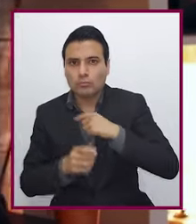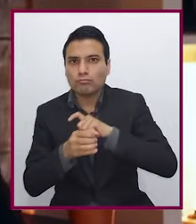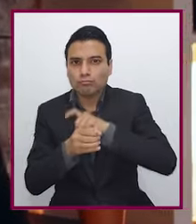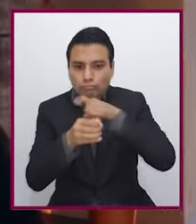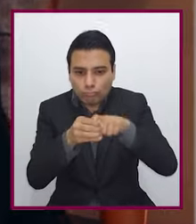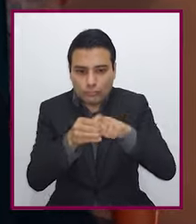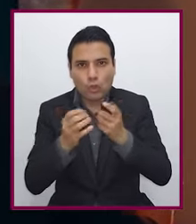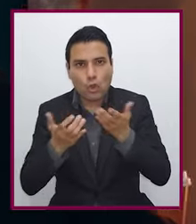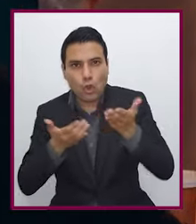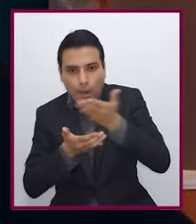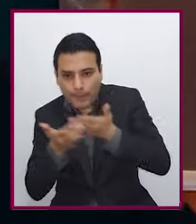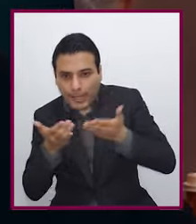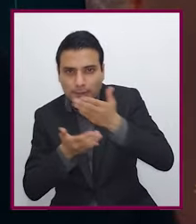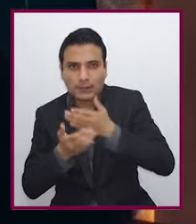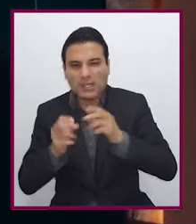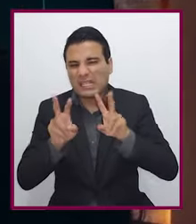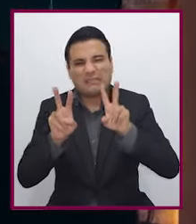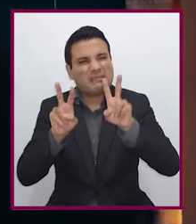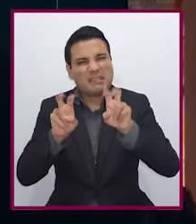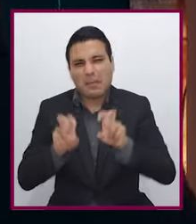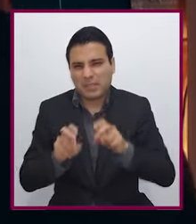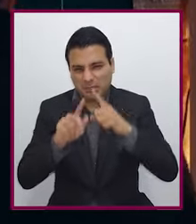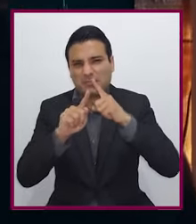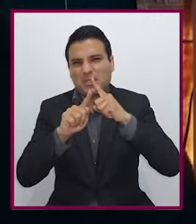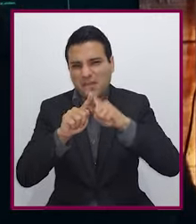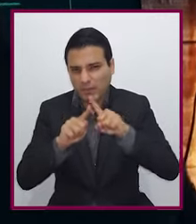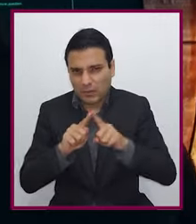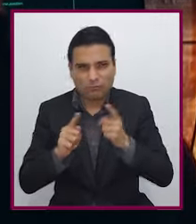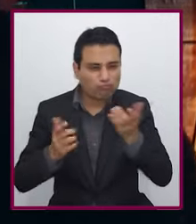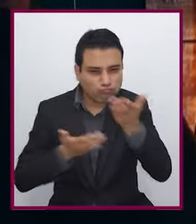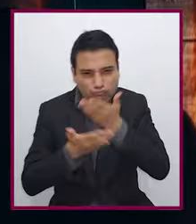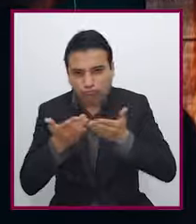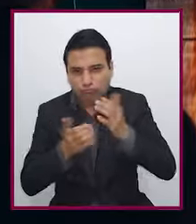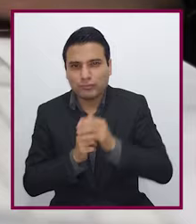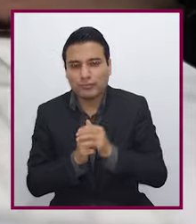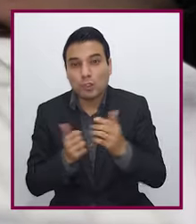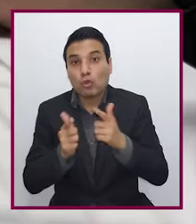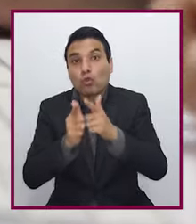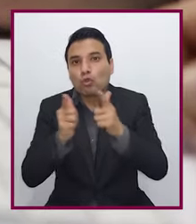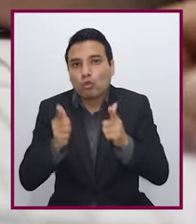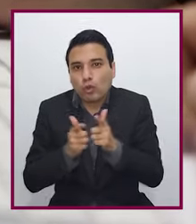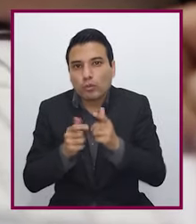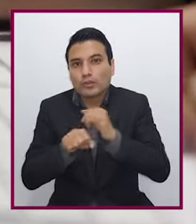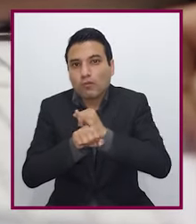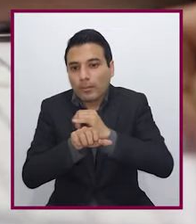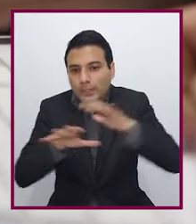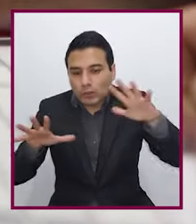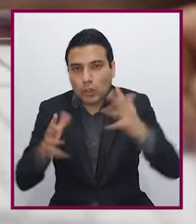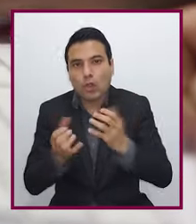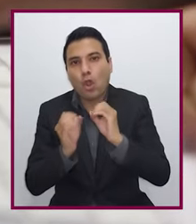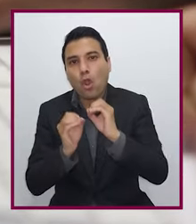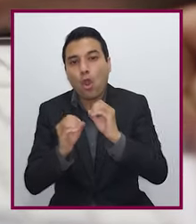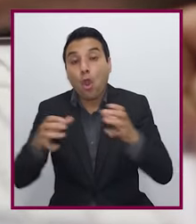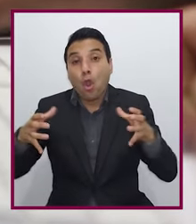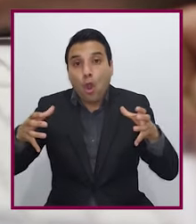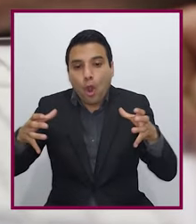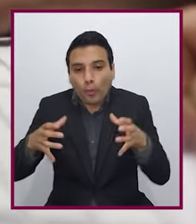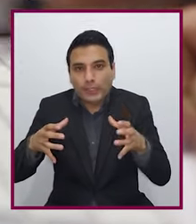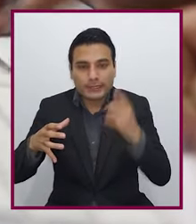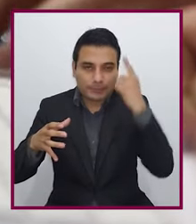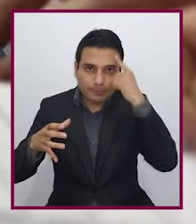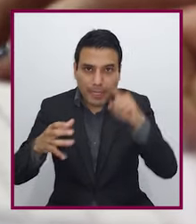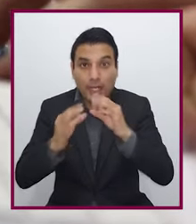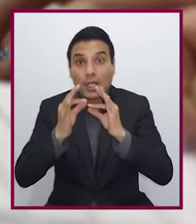que comparten, construyen y mantienen contenido en Internet, como grupos de información o